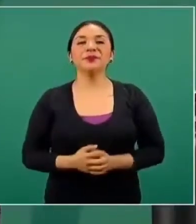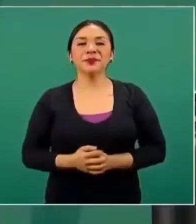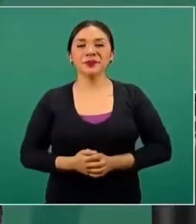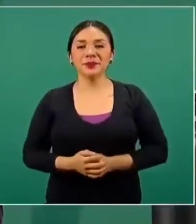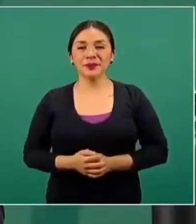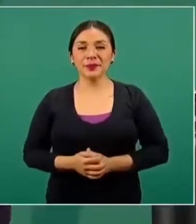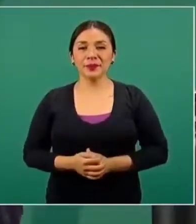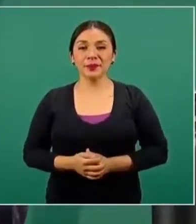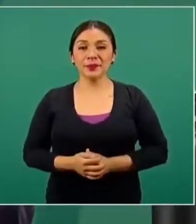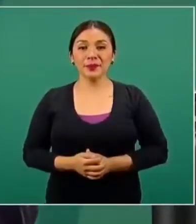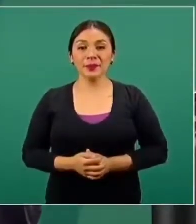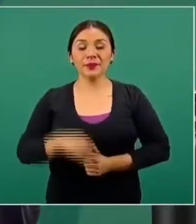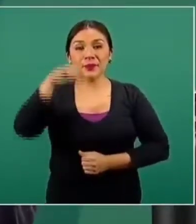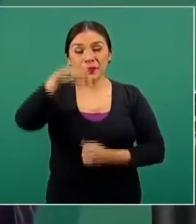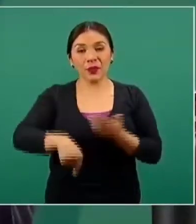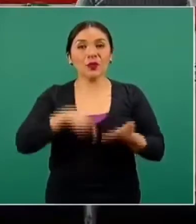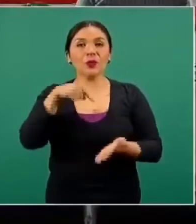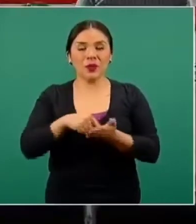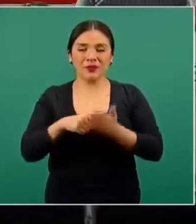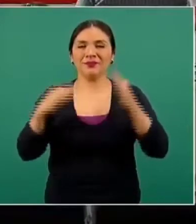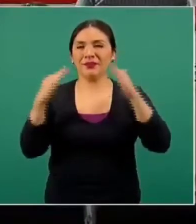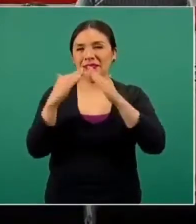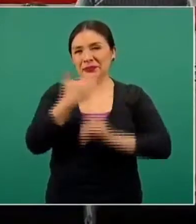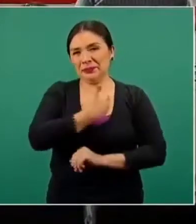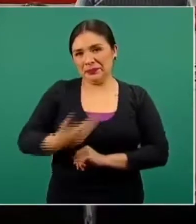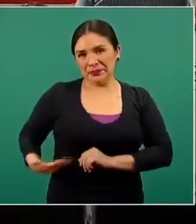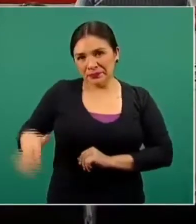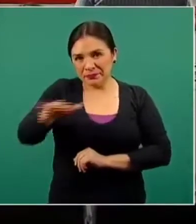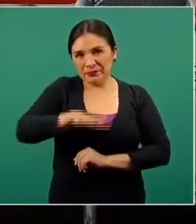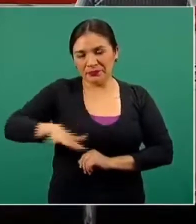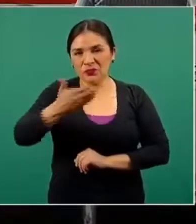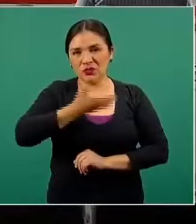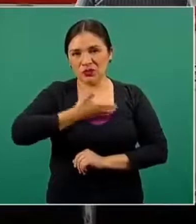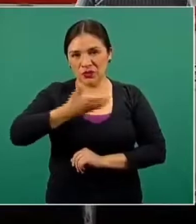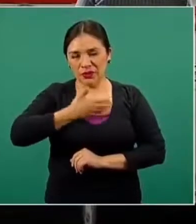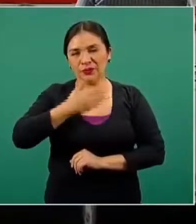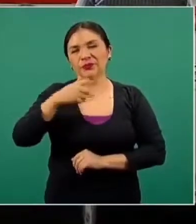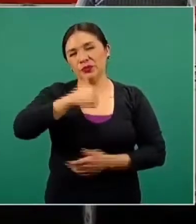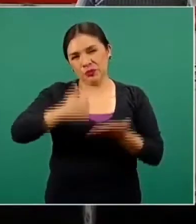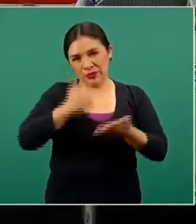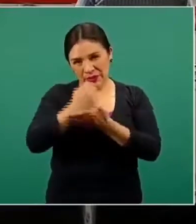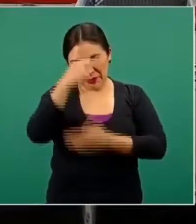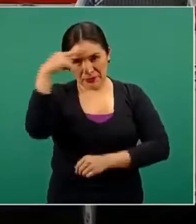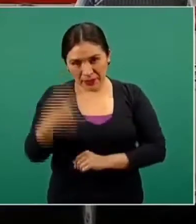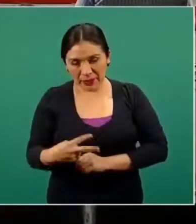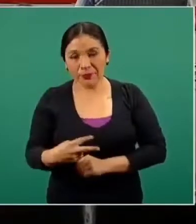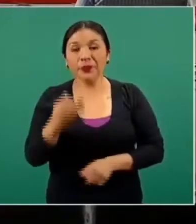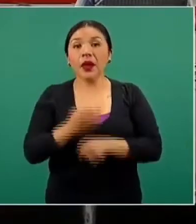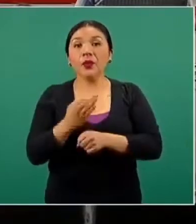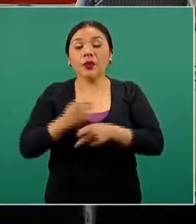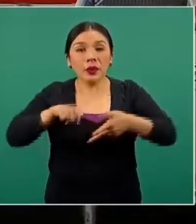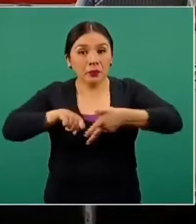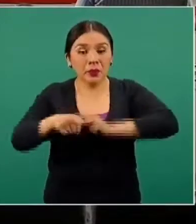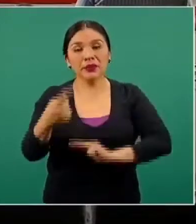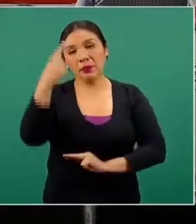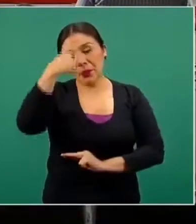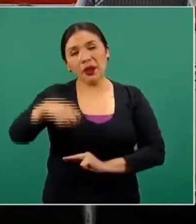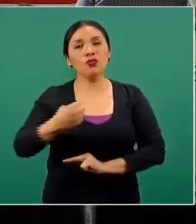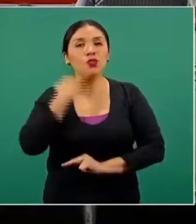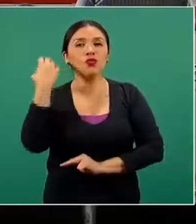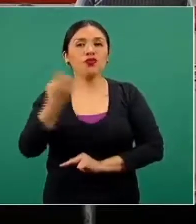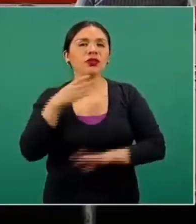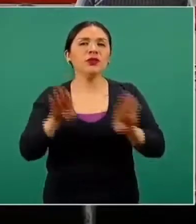2021. Estamos en el Palacio Nacional de México, en la Ciudad de México, y vamos a iniciar la conferencia de prensa